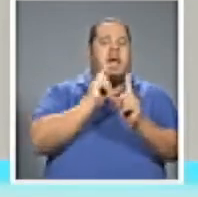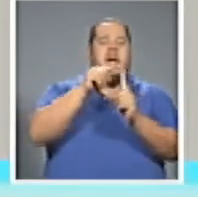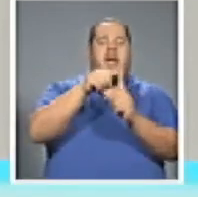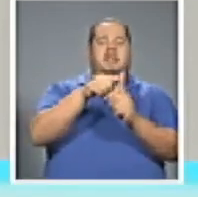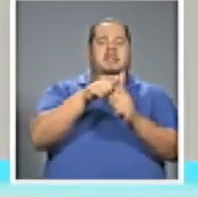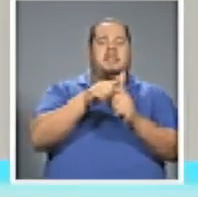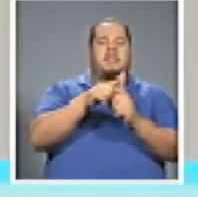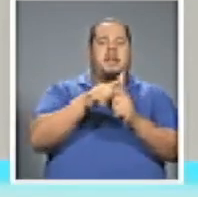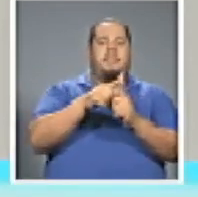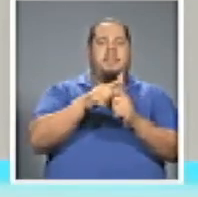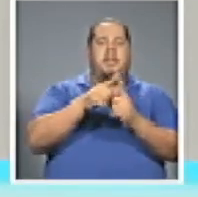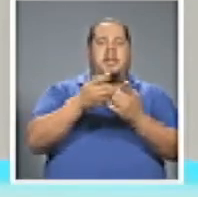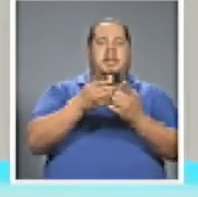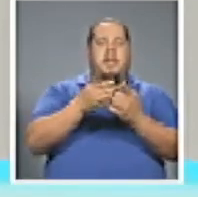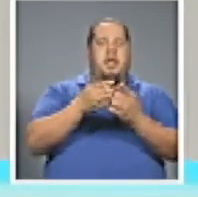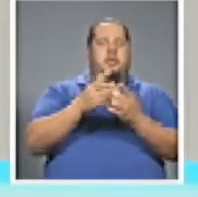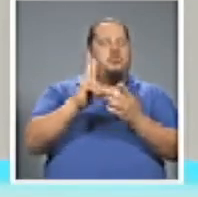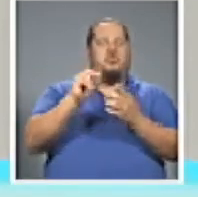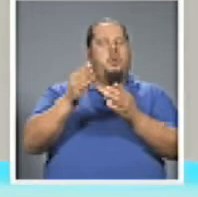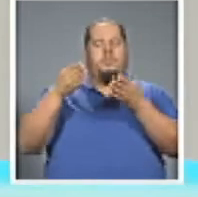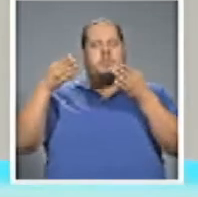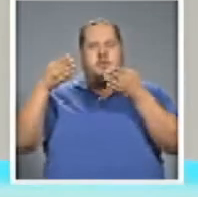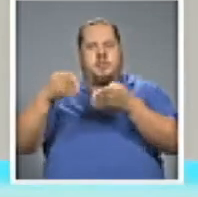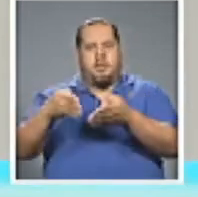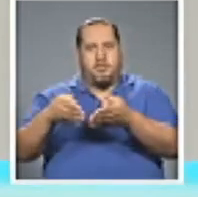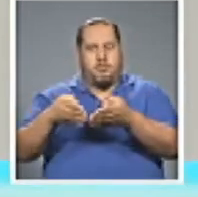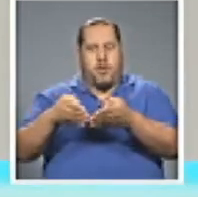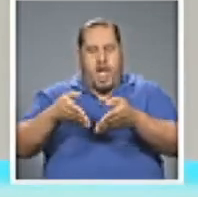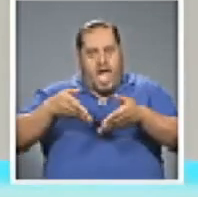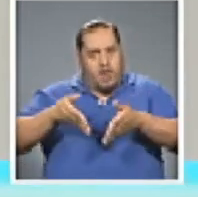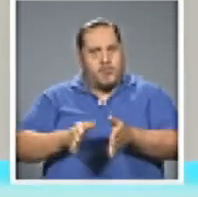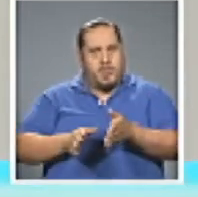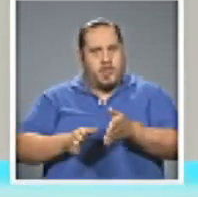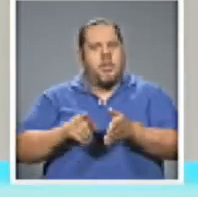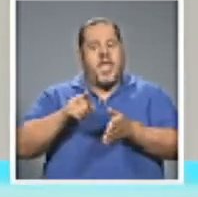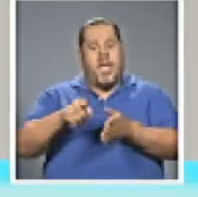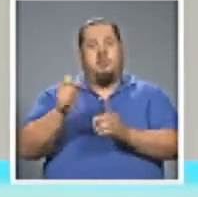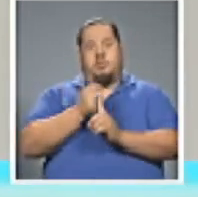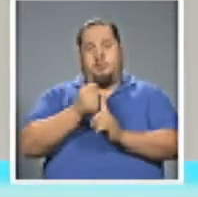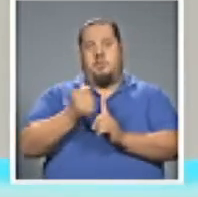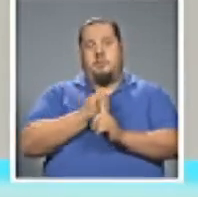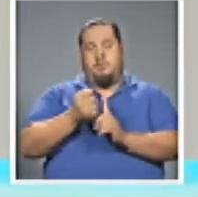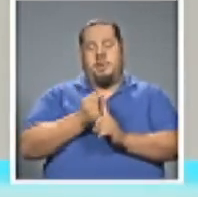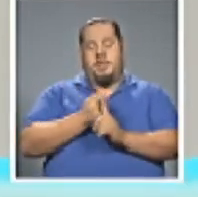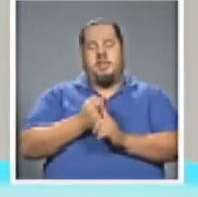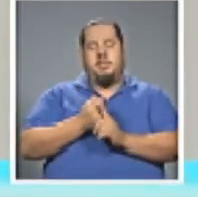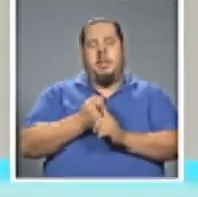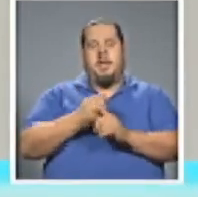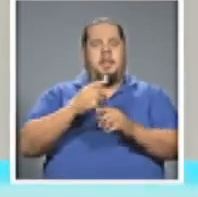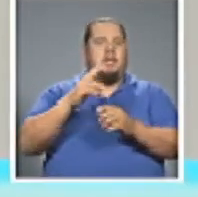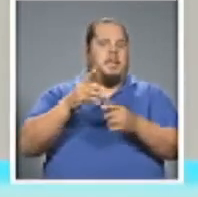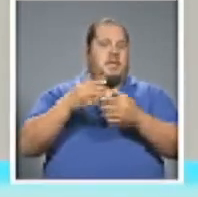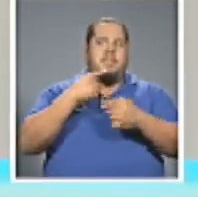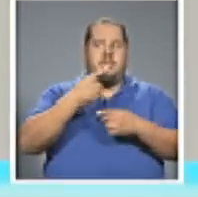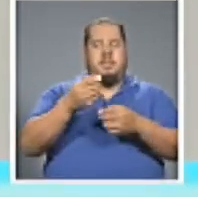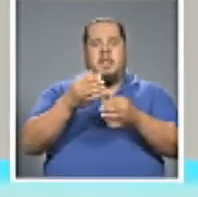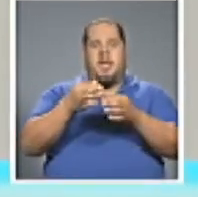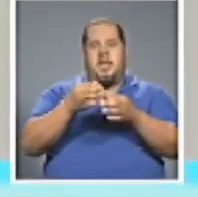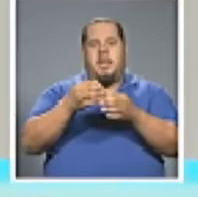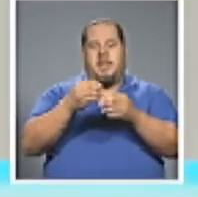propia negligencia, no prestarle atención a los hijos, es una forma de violencia codificada por el sistema de Naciones